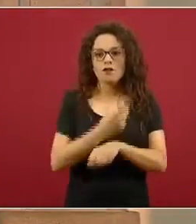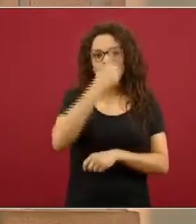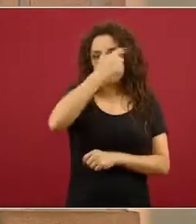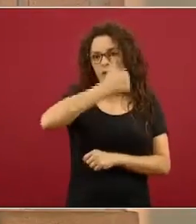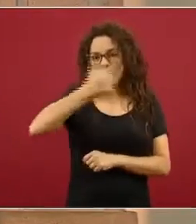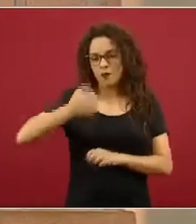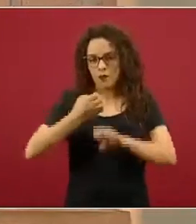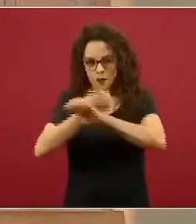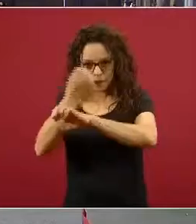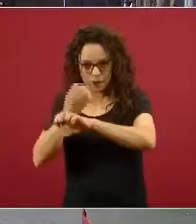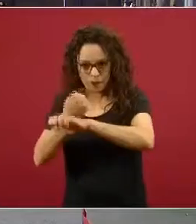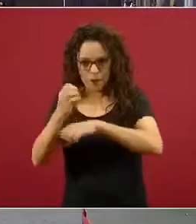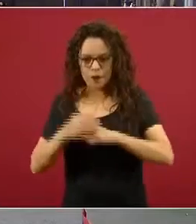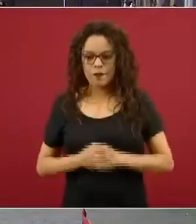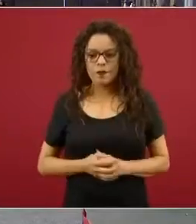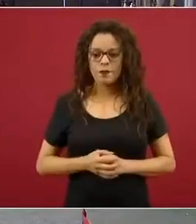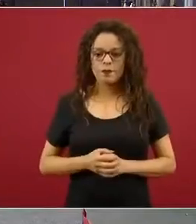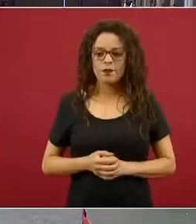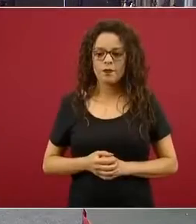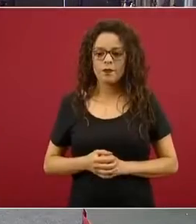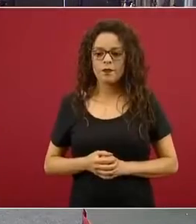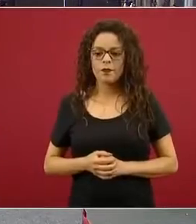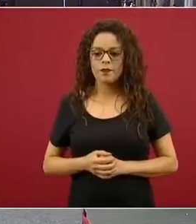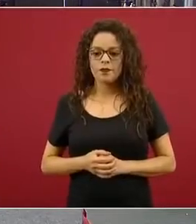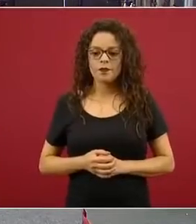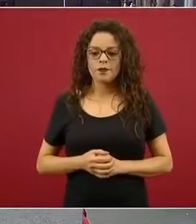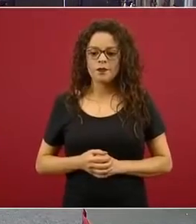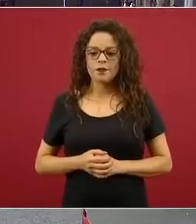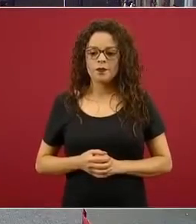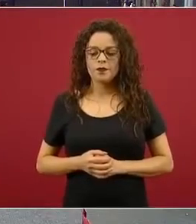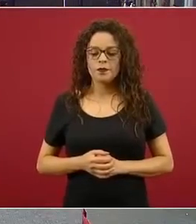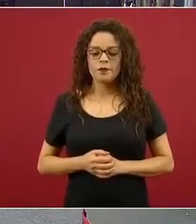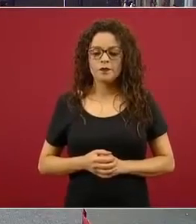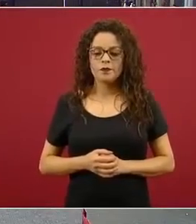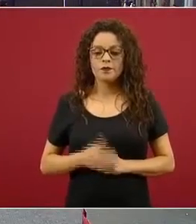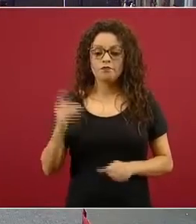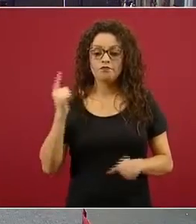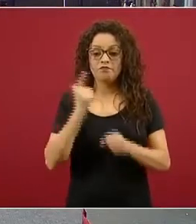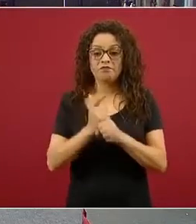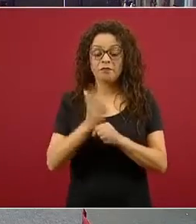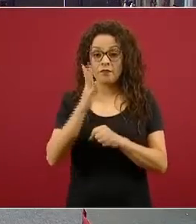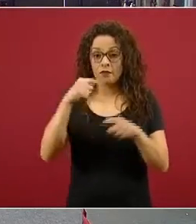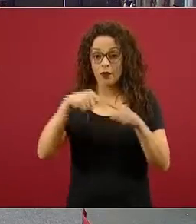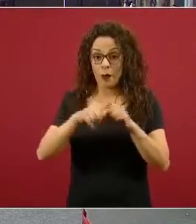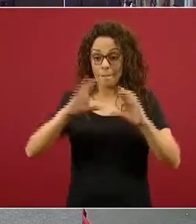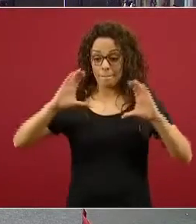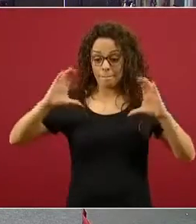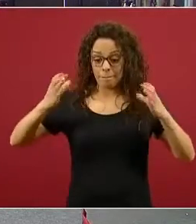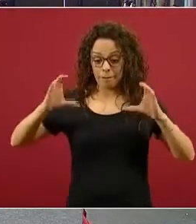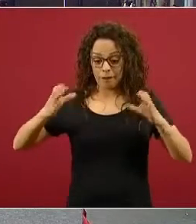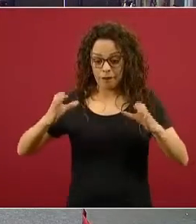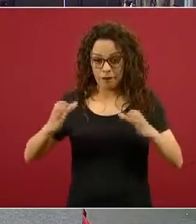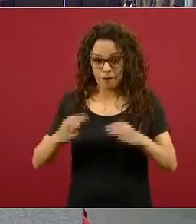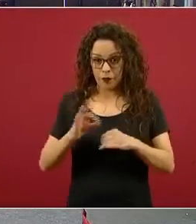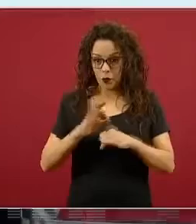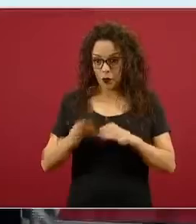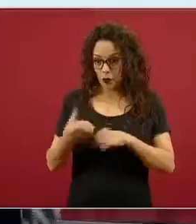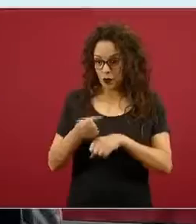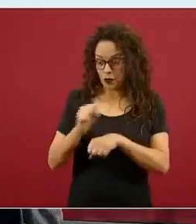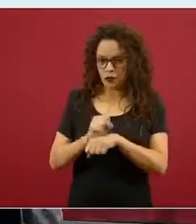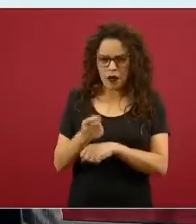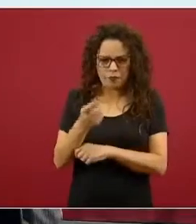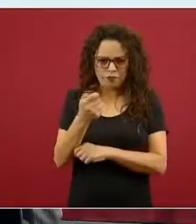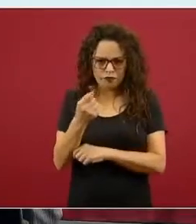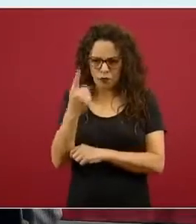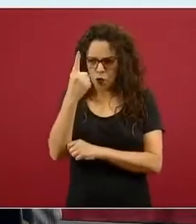una de las entidades federativas. Al ver que el descenso de la última semana es un descenso menor de menos